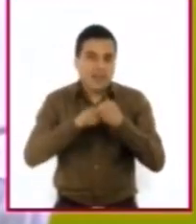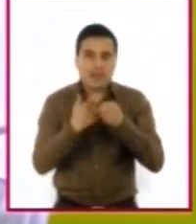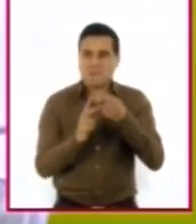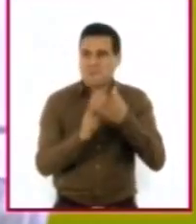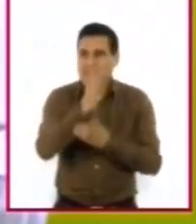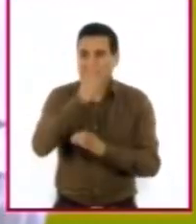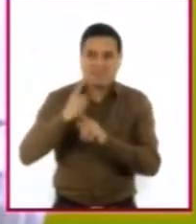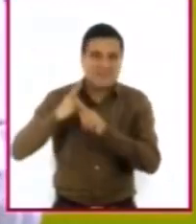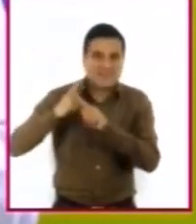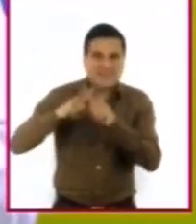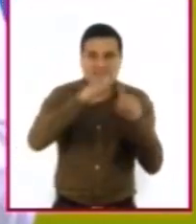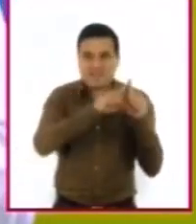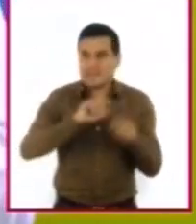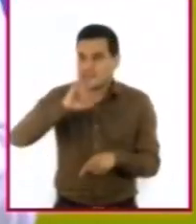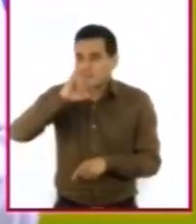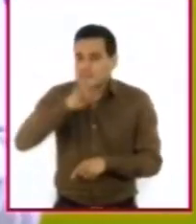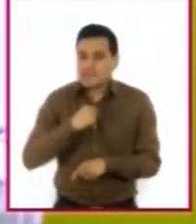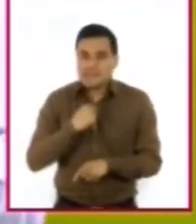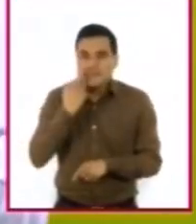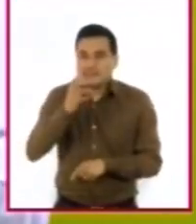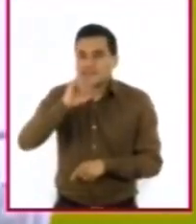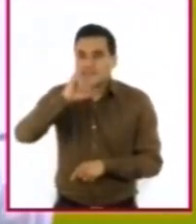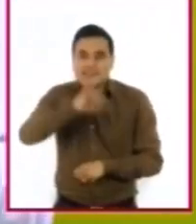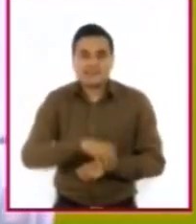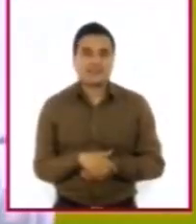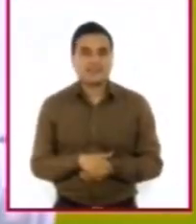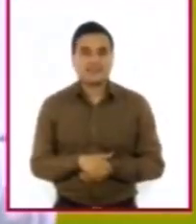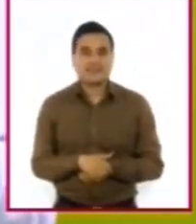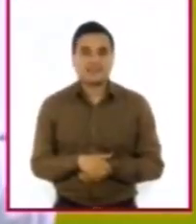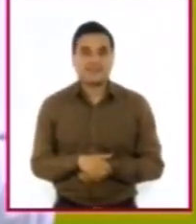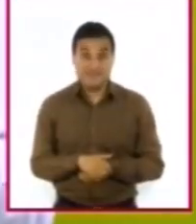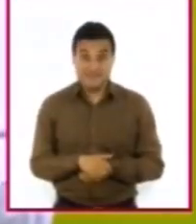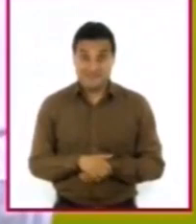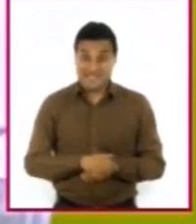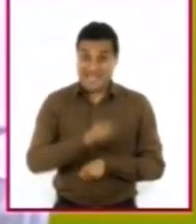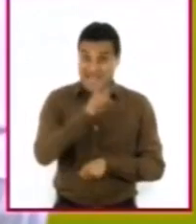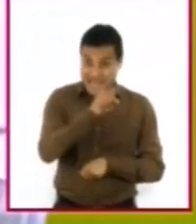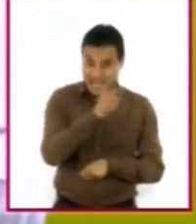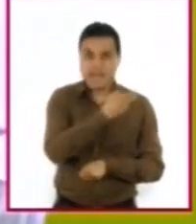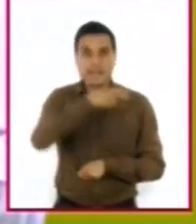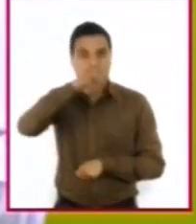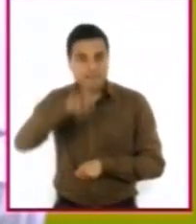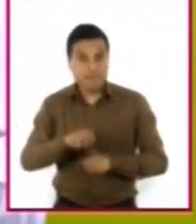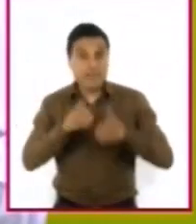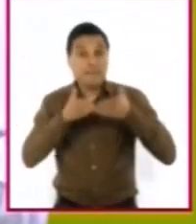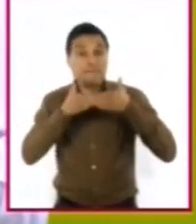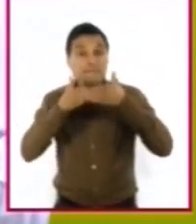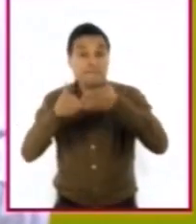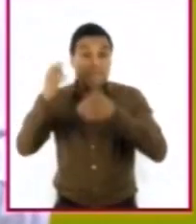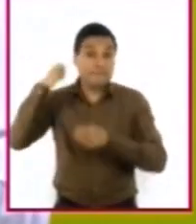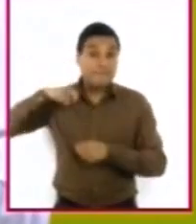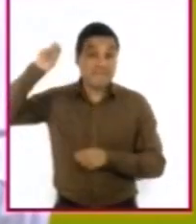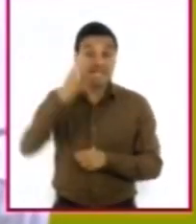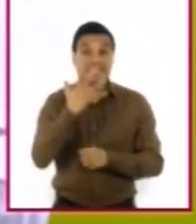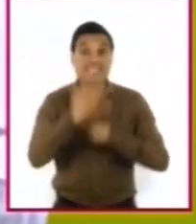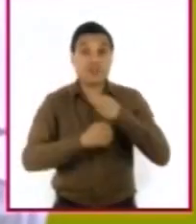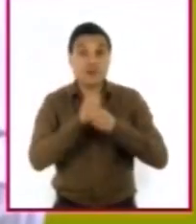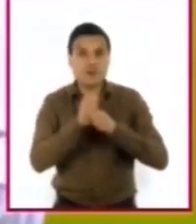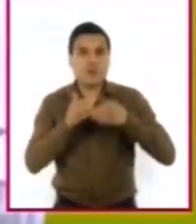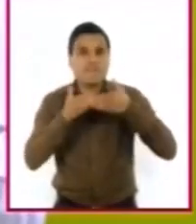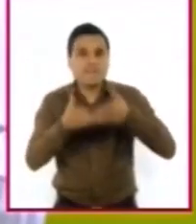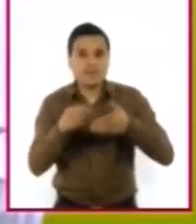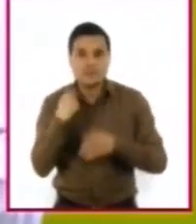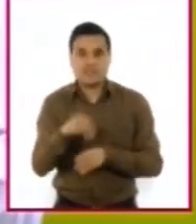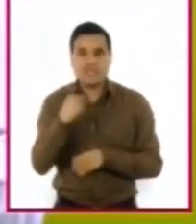los continentes», contestó Charles entusiasmado. Aquello fue el principio de un largo viaje de 5 años en un precioso barco que se llamaba